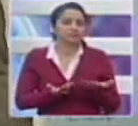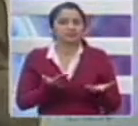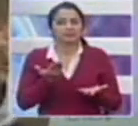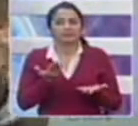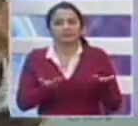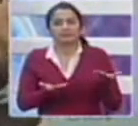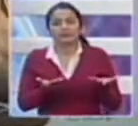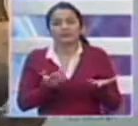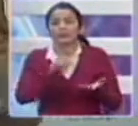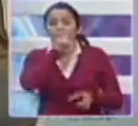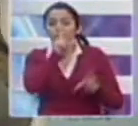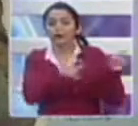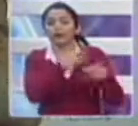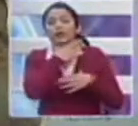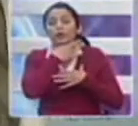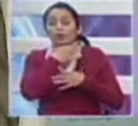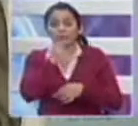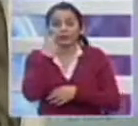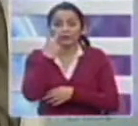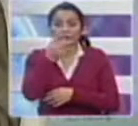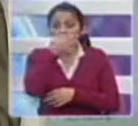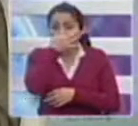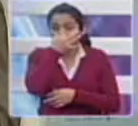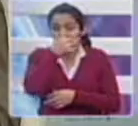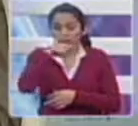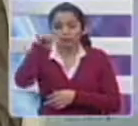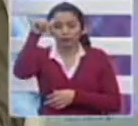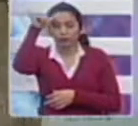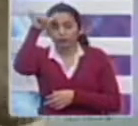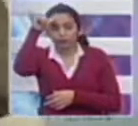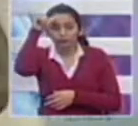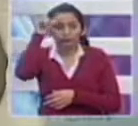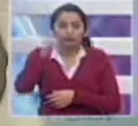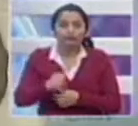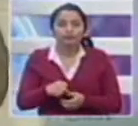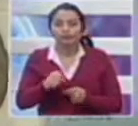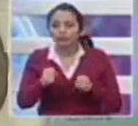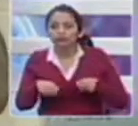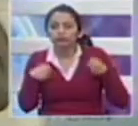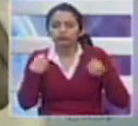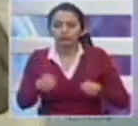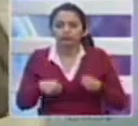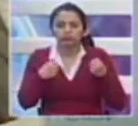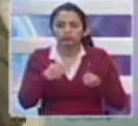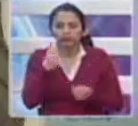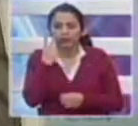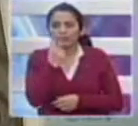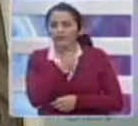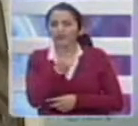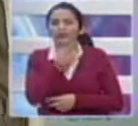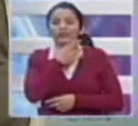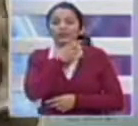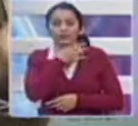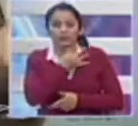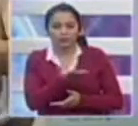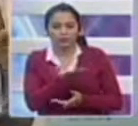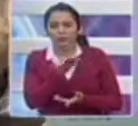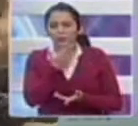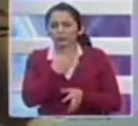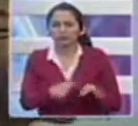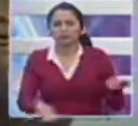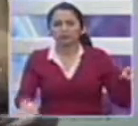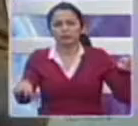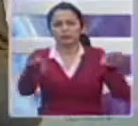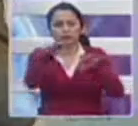como centro de atención era a veces en las festividades, a través de otros espectáculos, otros eventos, que se